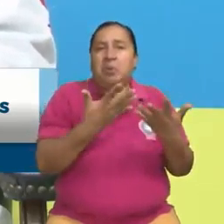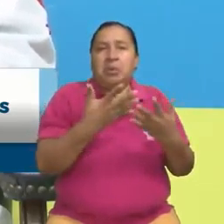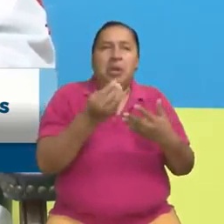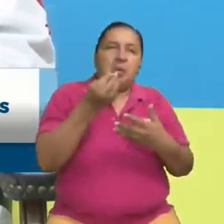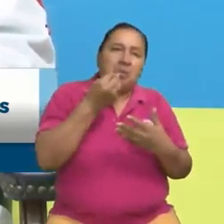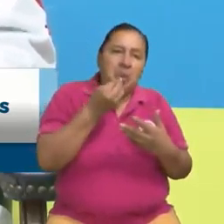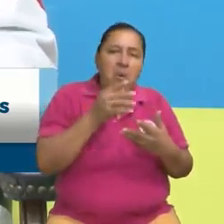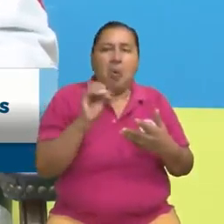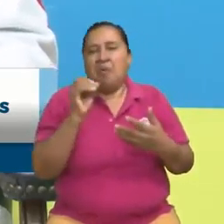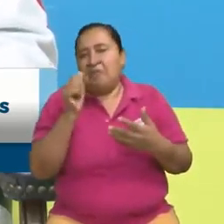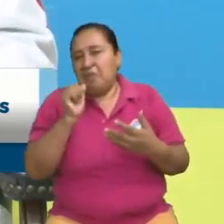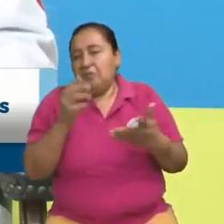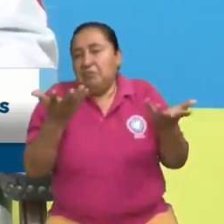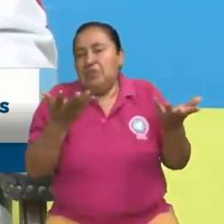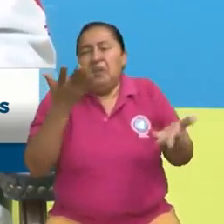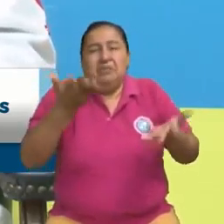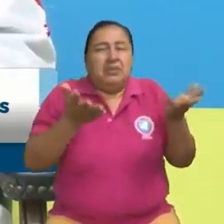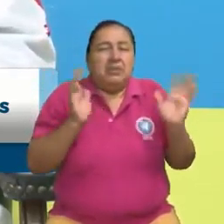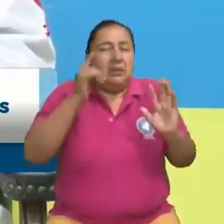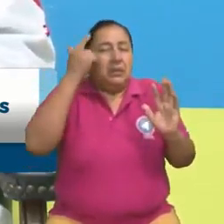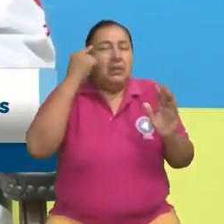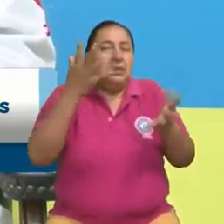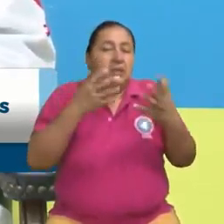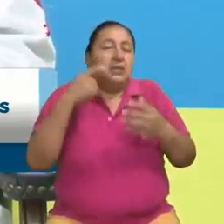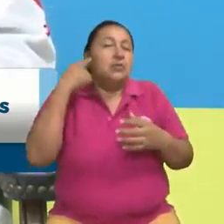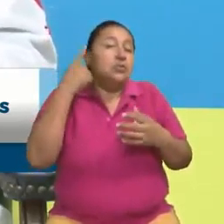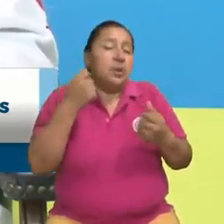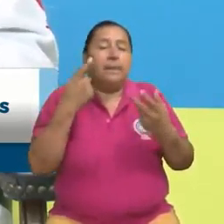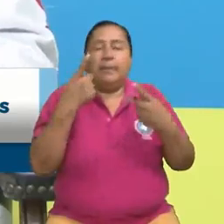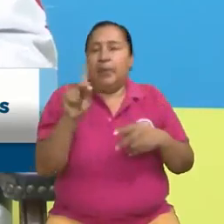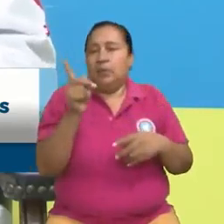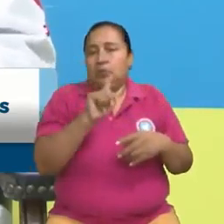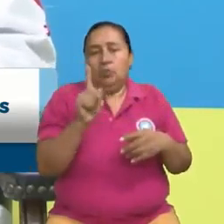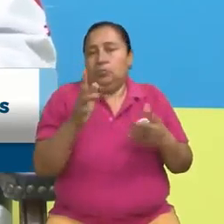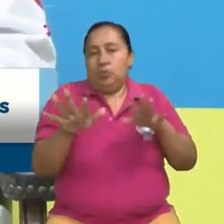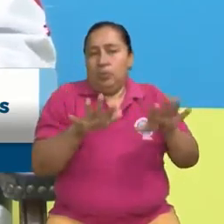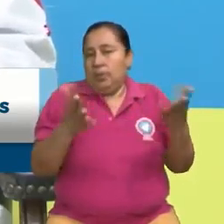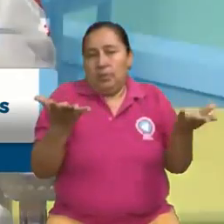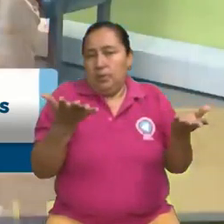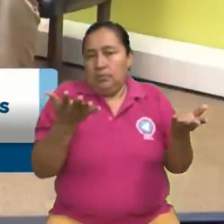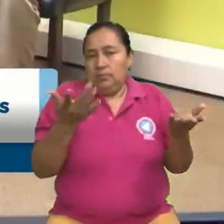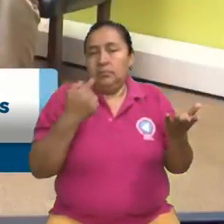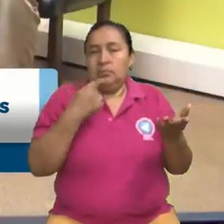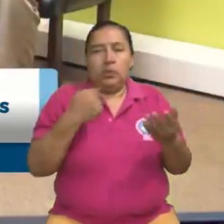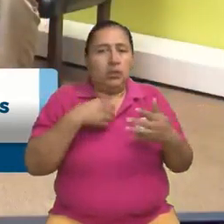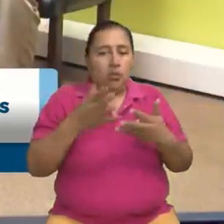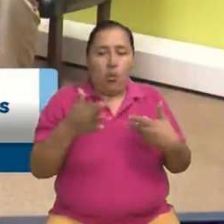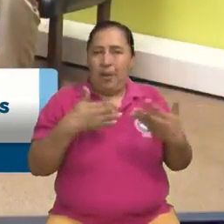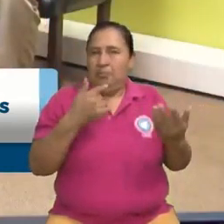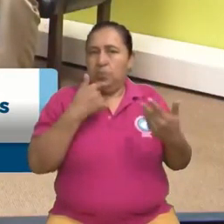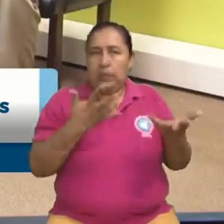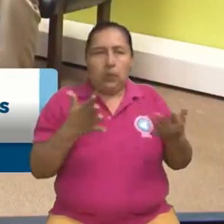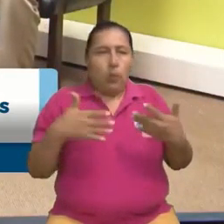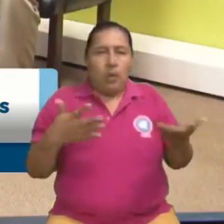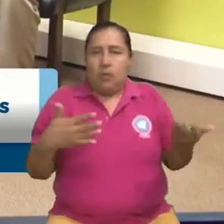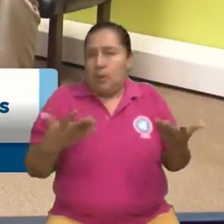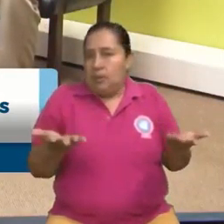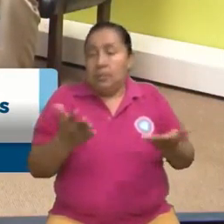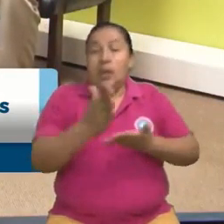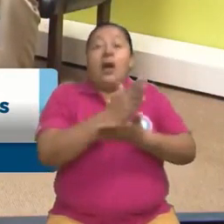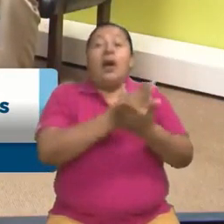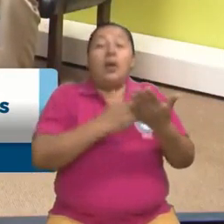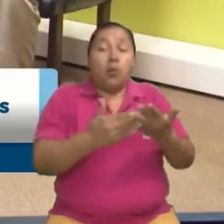bebió esto, que a veces eso es lo que ellos quieren escuchar. Ah. ¿Ya? Pero no podemos, ¿ya? Porque no hay una causa. Hay algunas cosas,